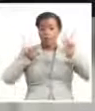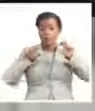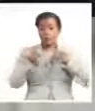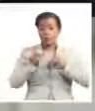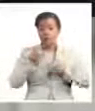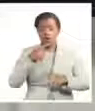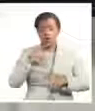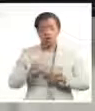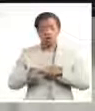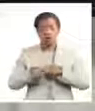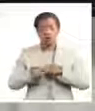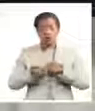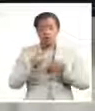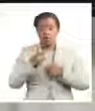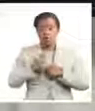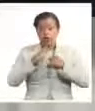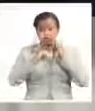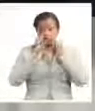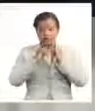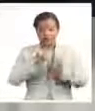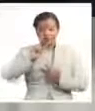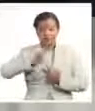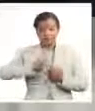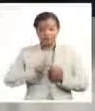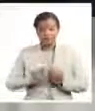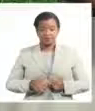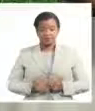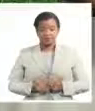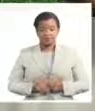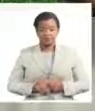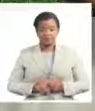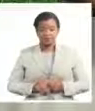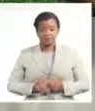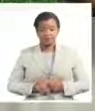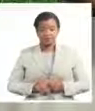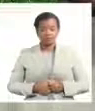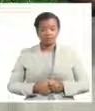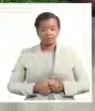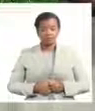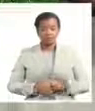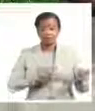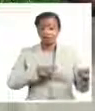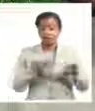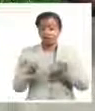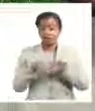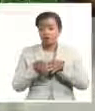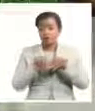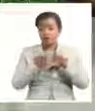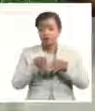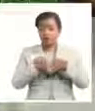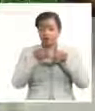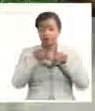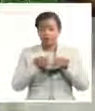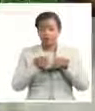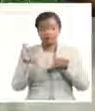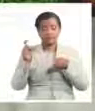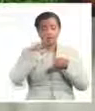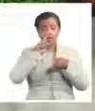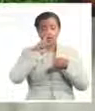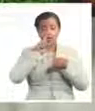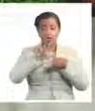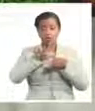y ambos con transmisión de tele Rebelde Por otra parte el equipo de Gran terminó en el quinto lugar de la semana